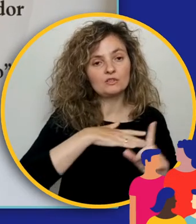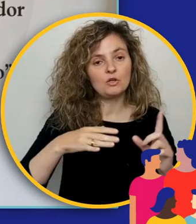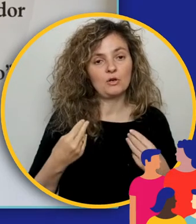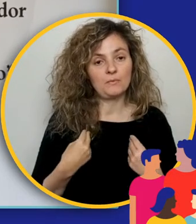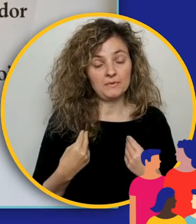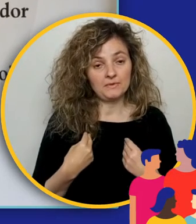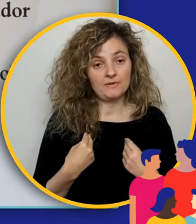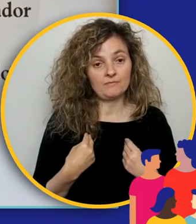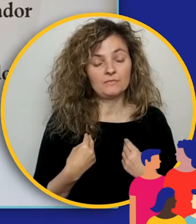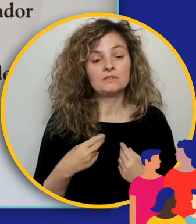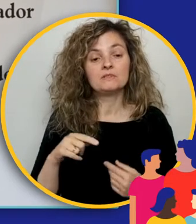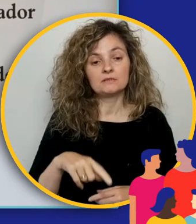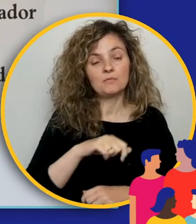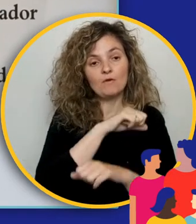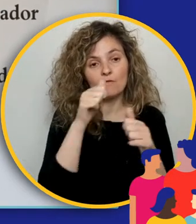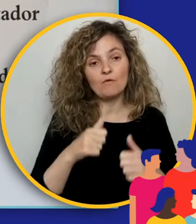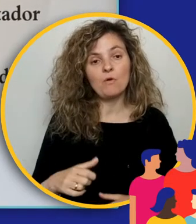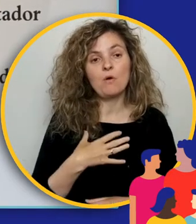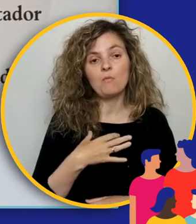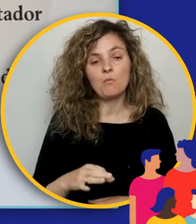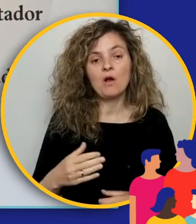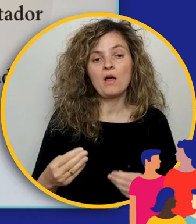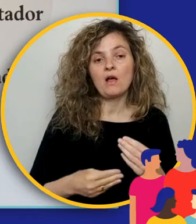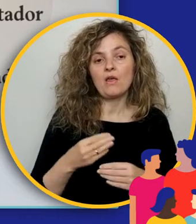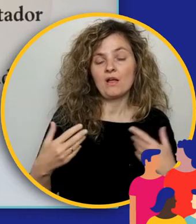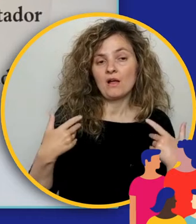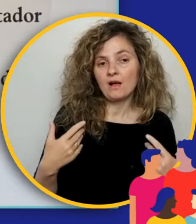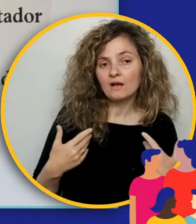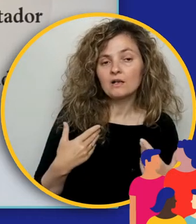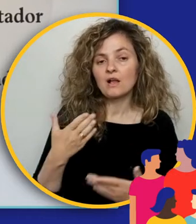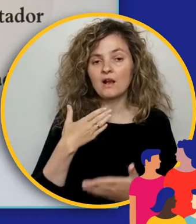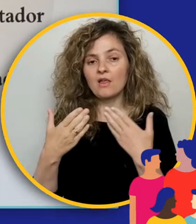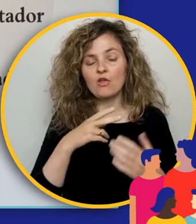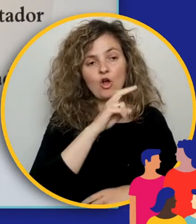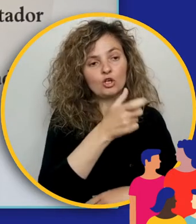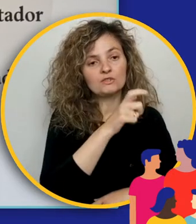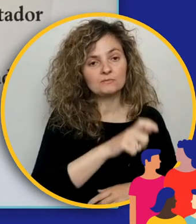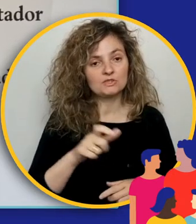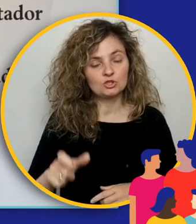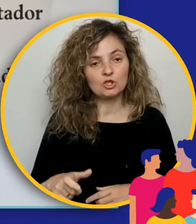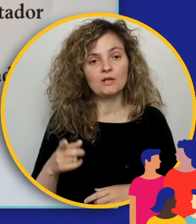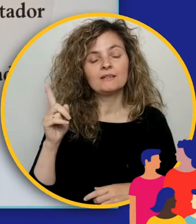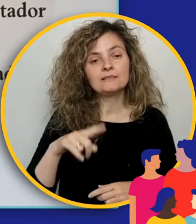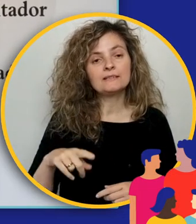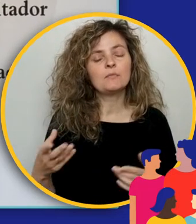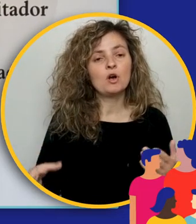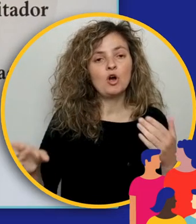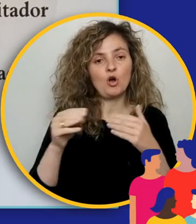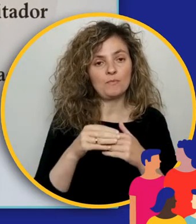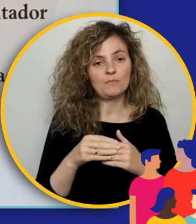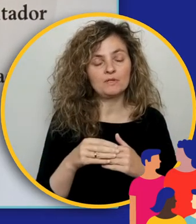viven. De esa forma también pueden hacer ejercicio, relacionarse con otros y, de alguna manera,